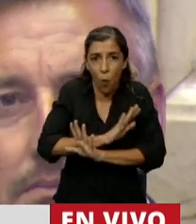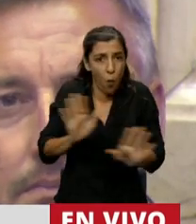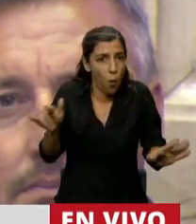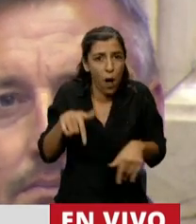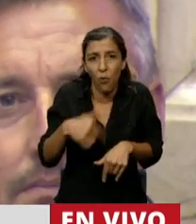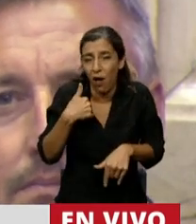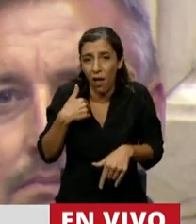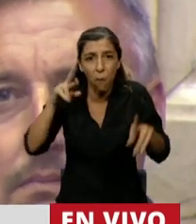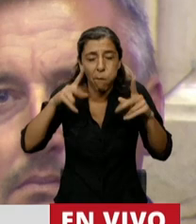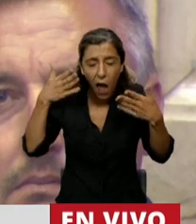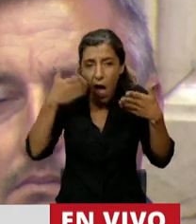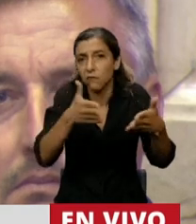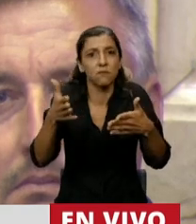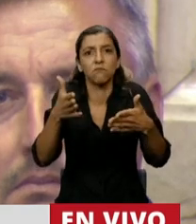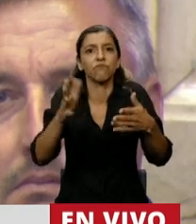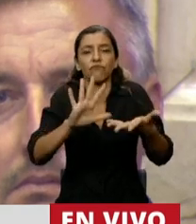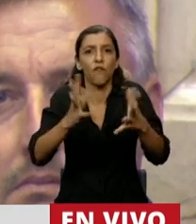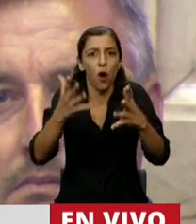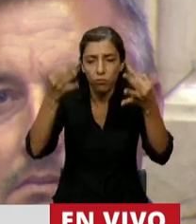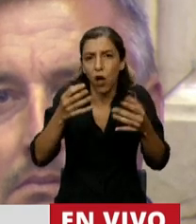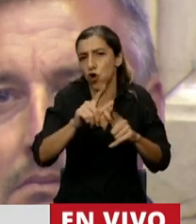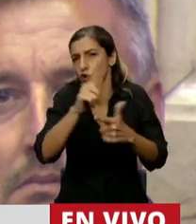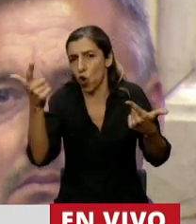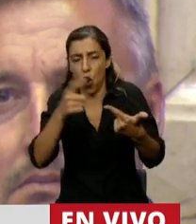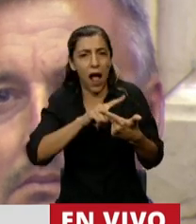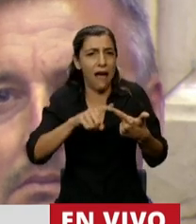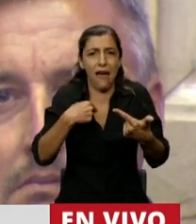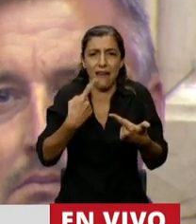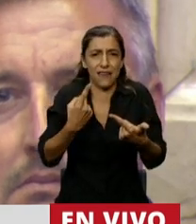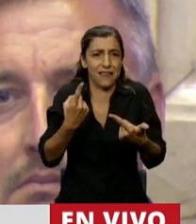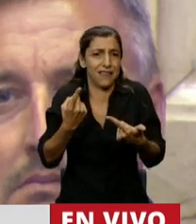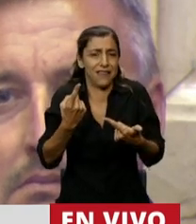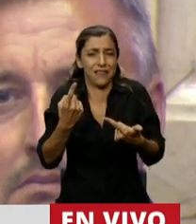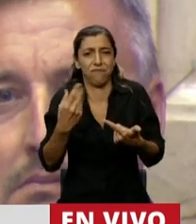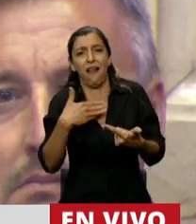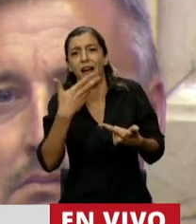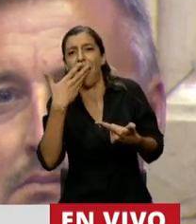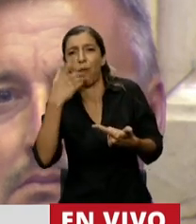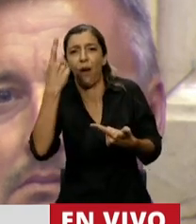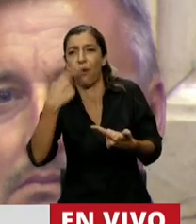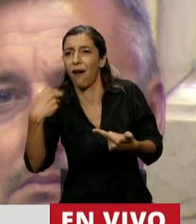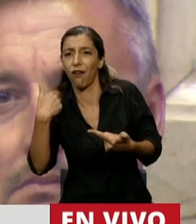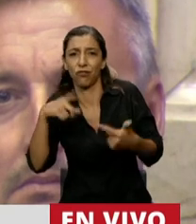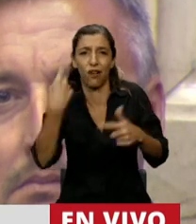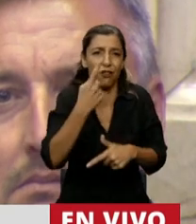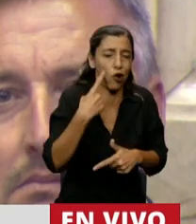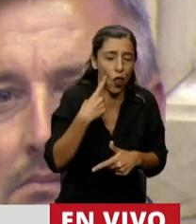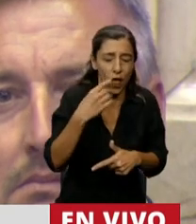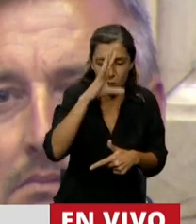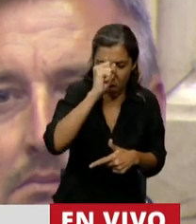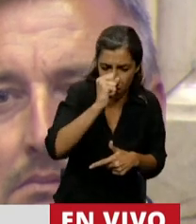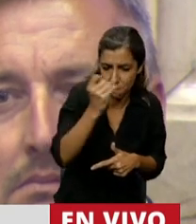por la mentira, por el cinismo líquido de decir una cosa un día y a los dos minutos